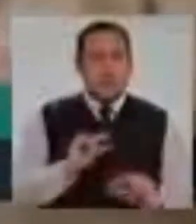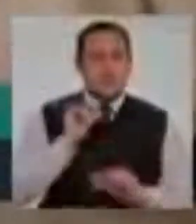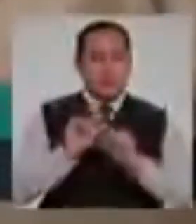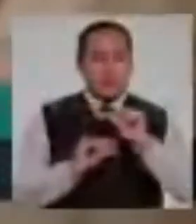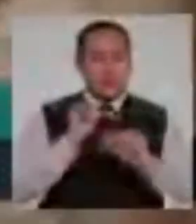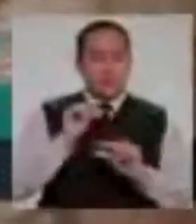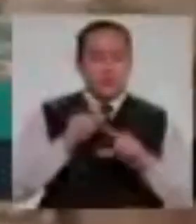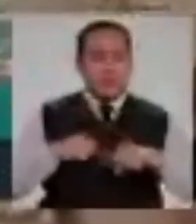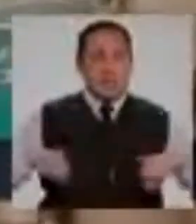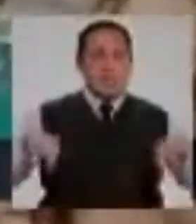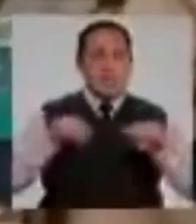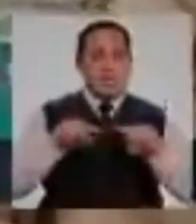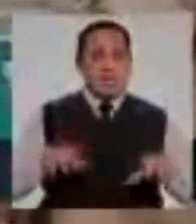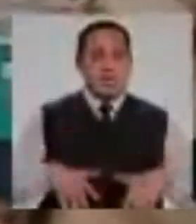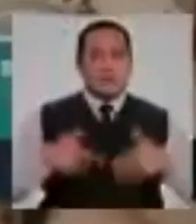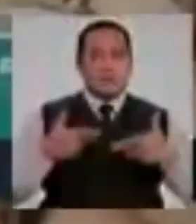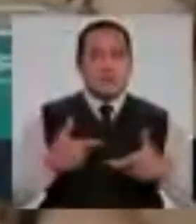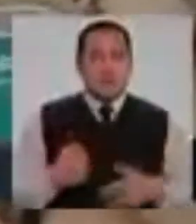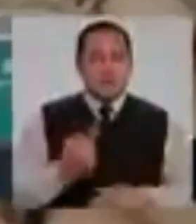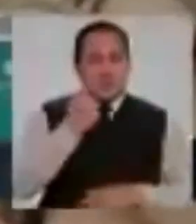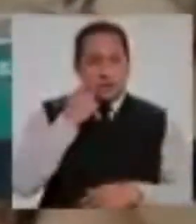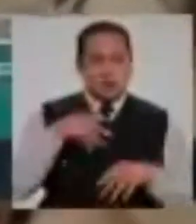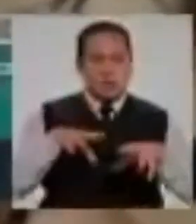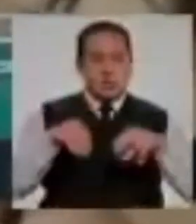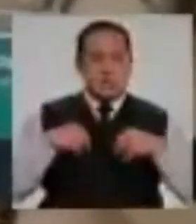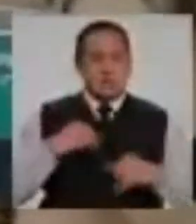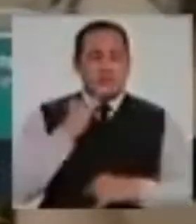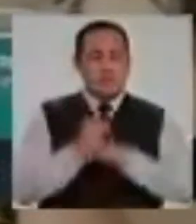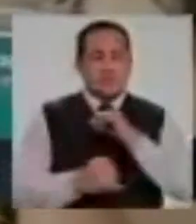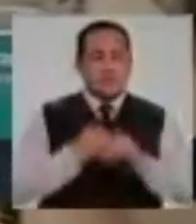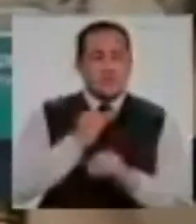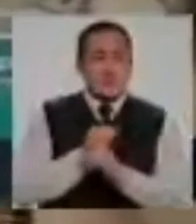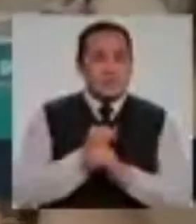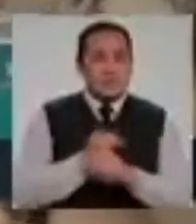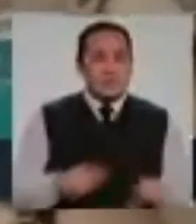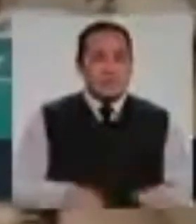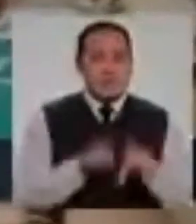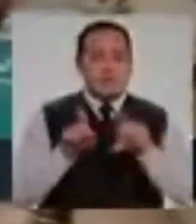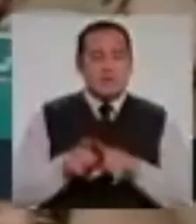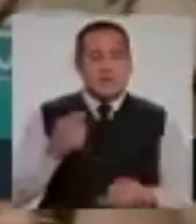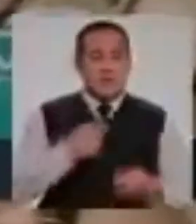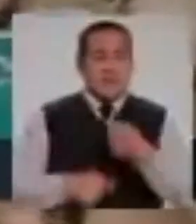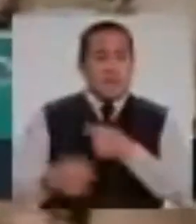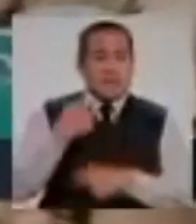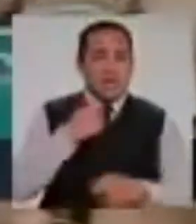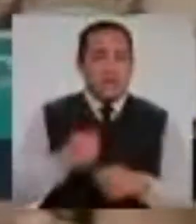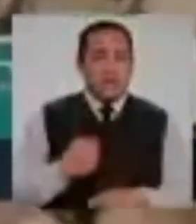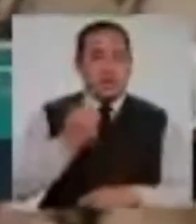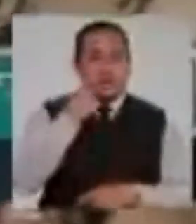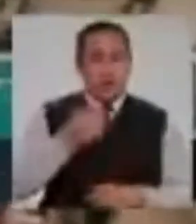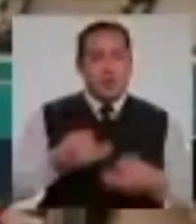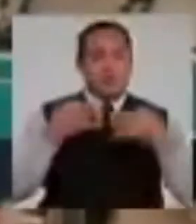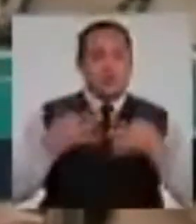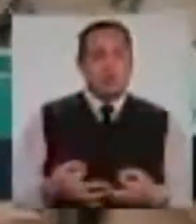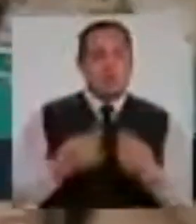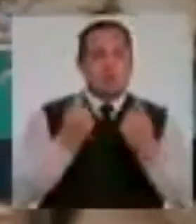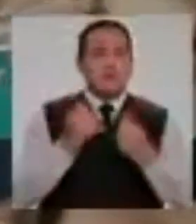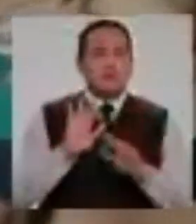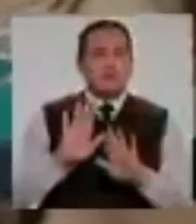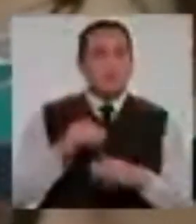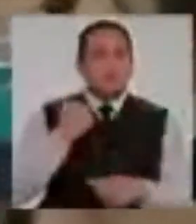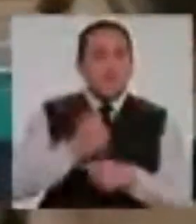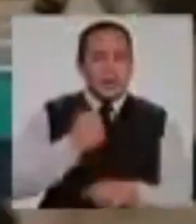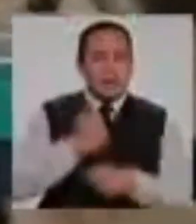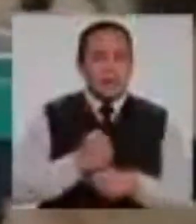que ellas puedan ser reconocidas internacionalmente a través de mercados que reconozcan el justo precio de su